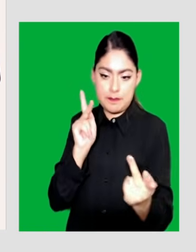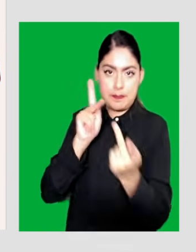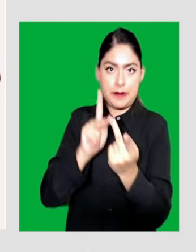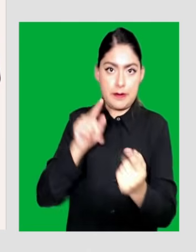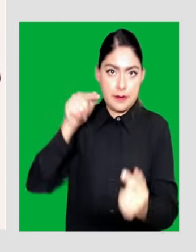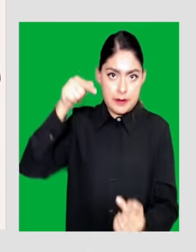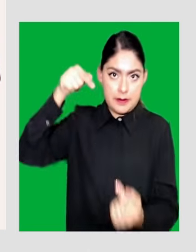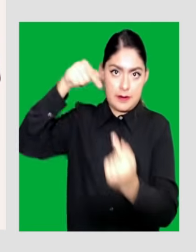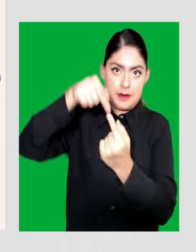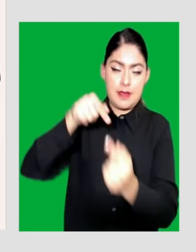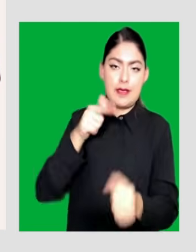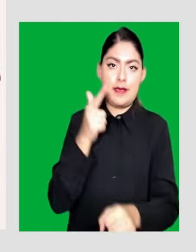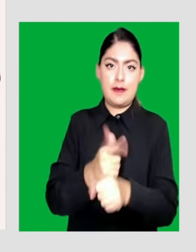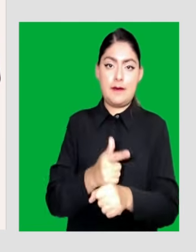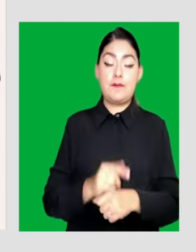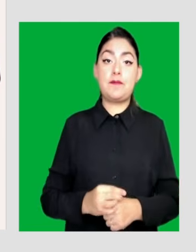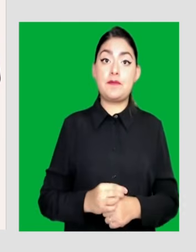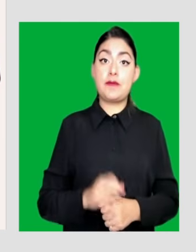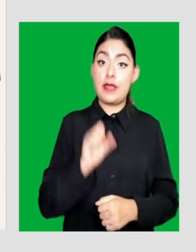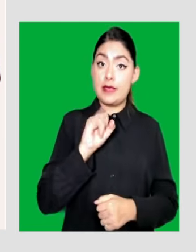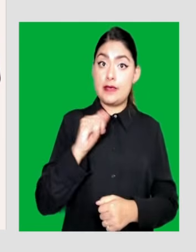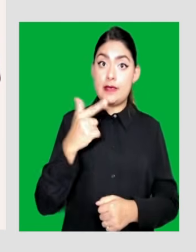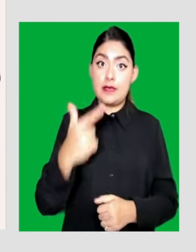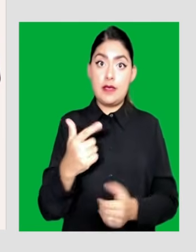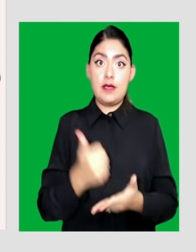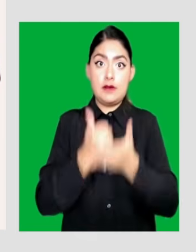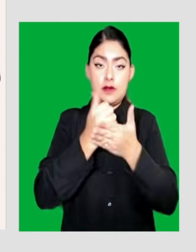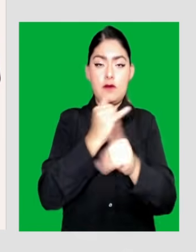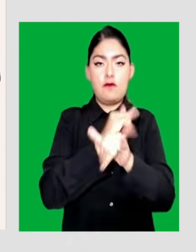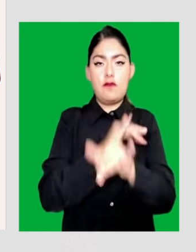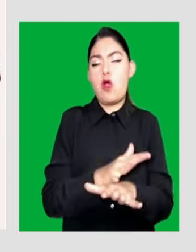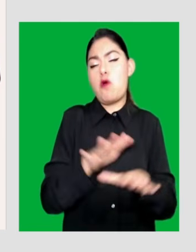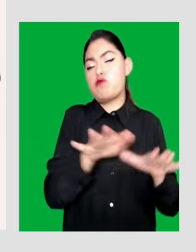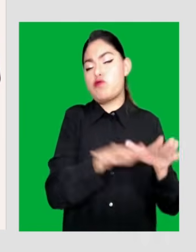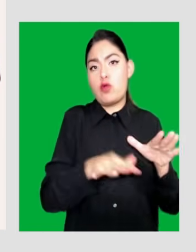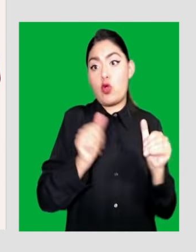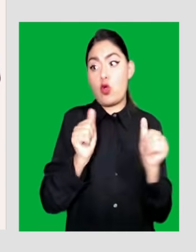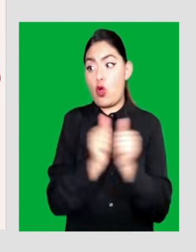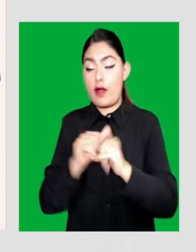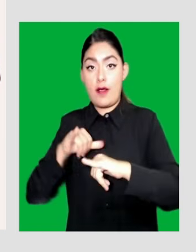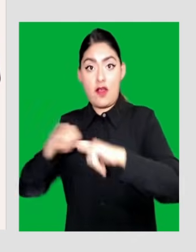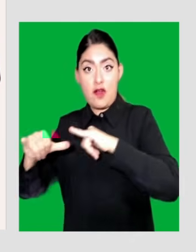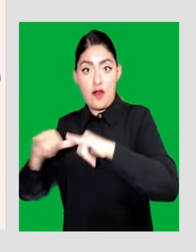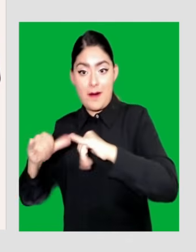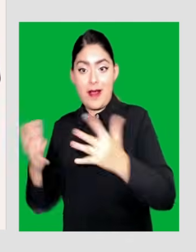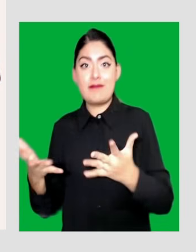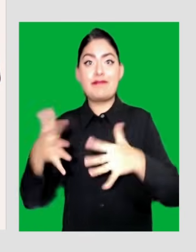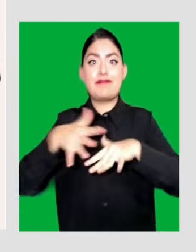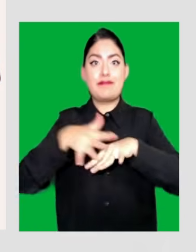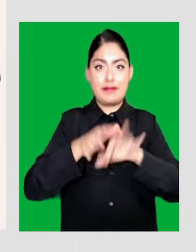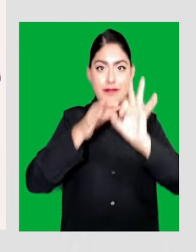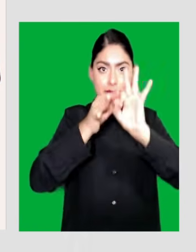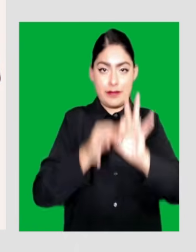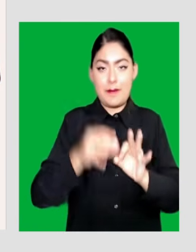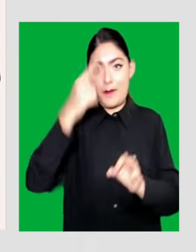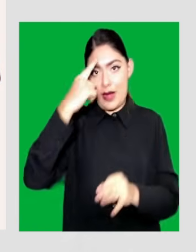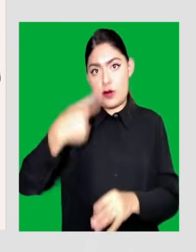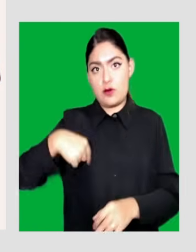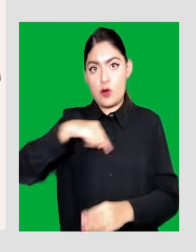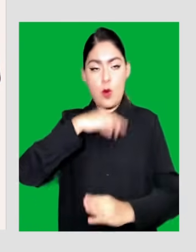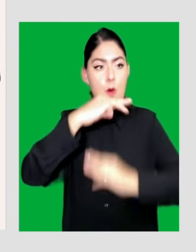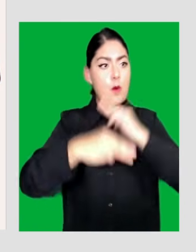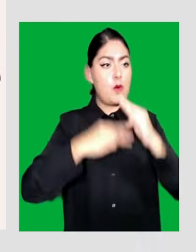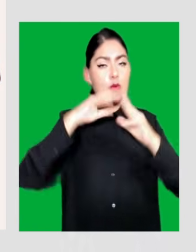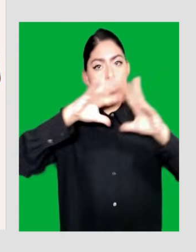como población o clima. Y no solo eso, si tenemos datos sobre un lugar específico, el SIG nos ayuda